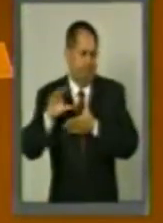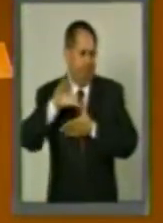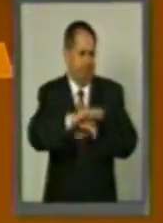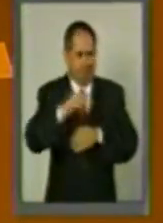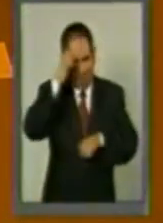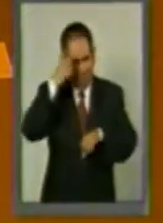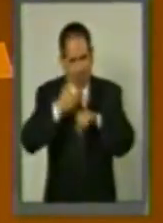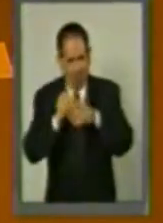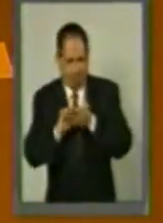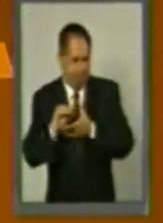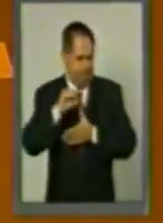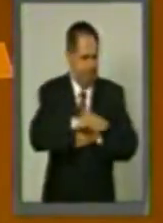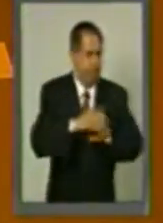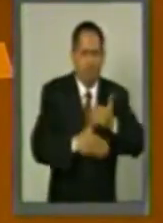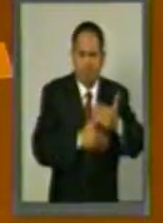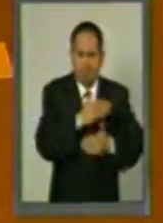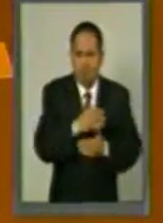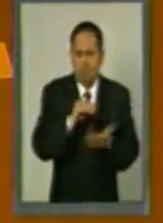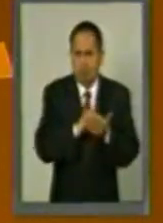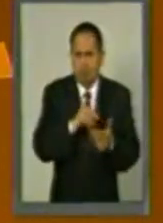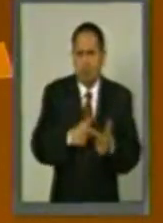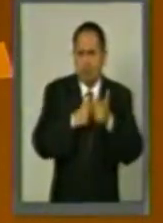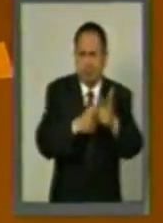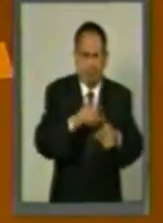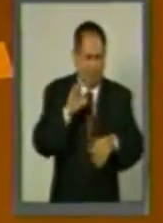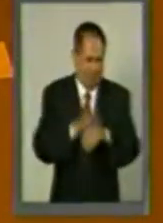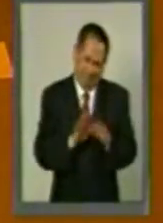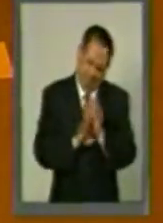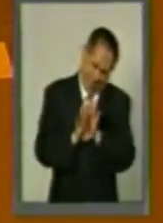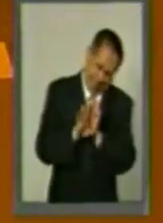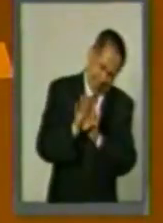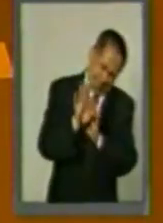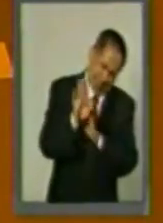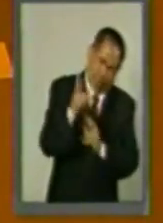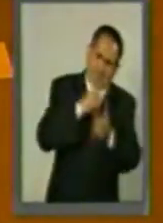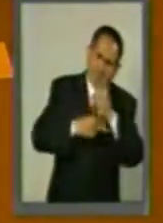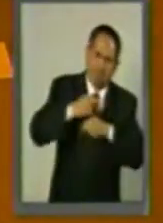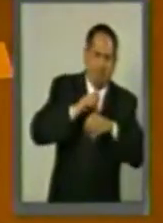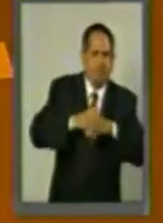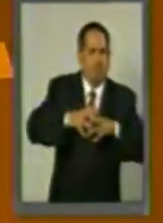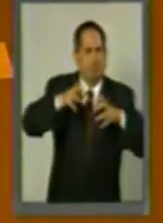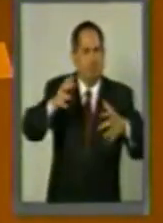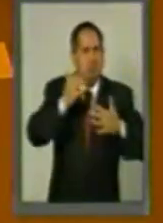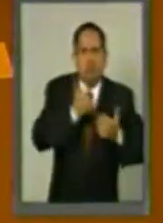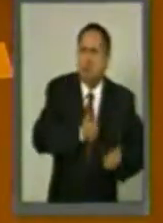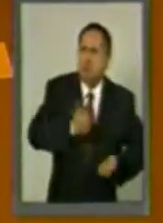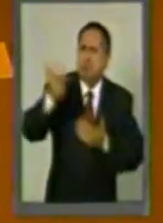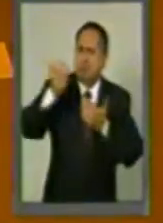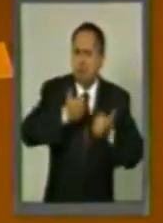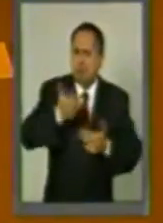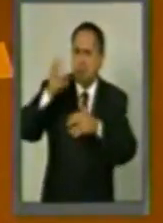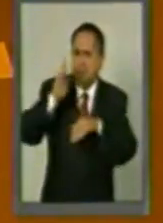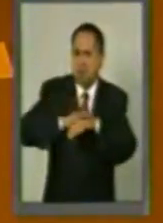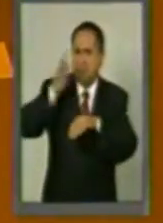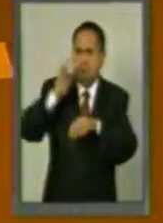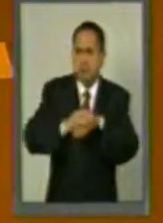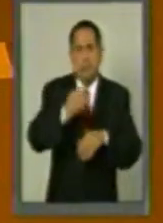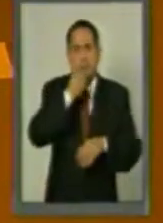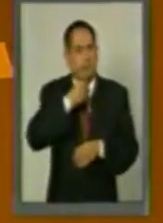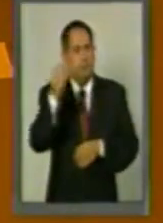extranjera y continuamos consolidando el crecimiento de nuestras exportaciones, aún con